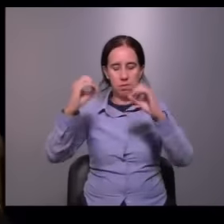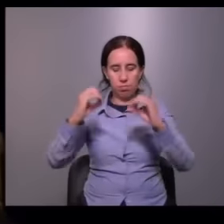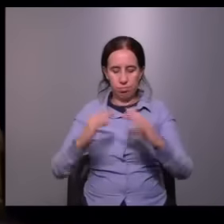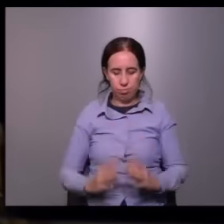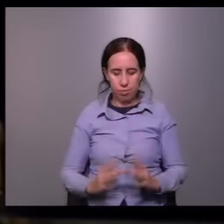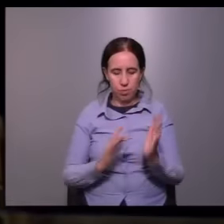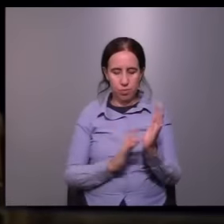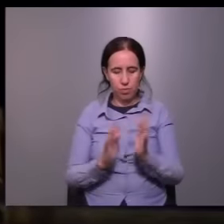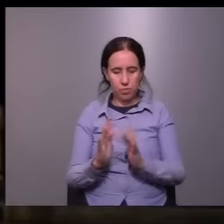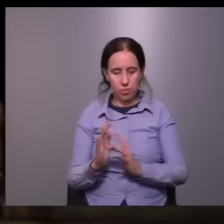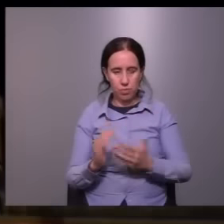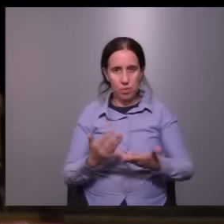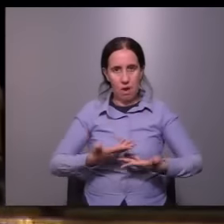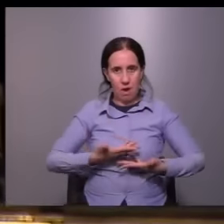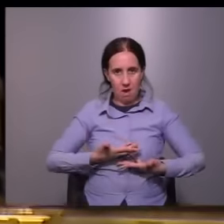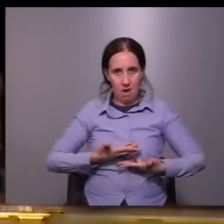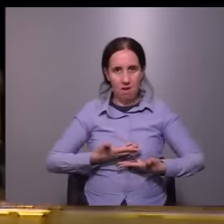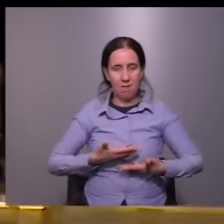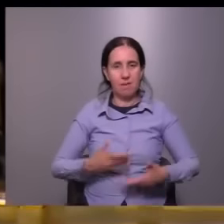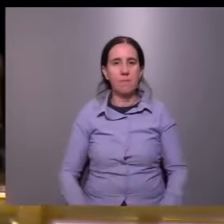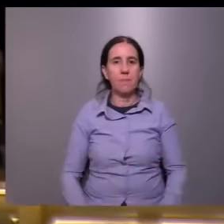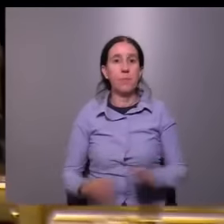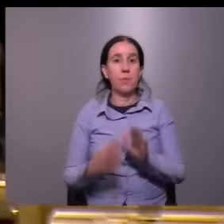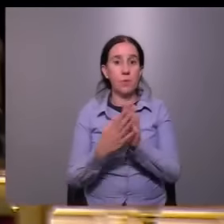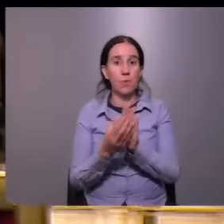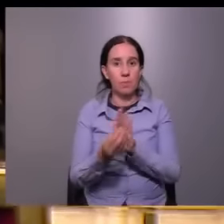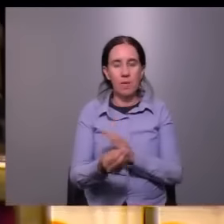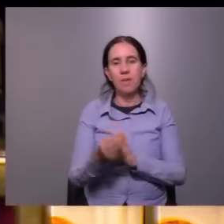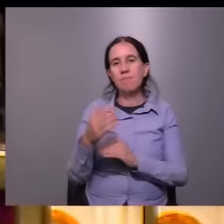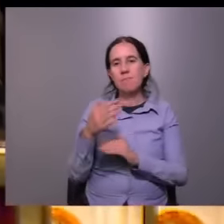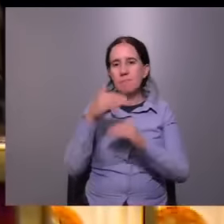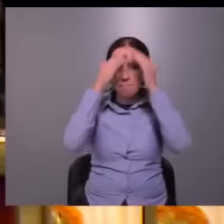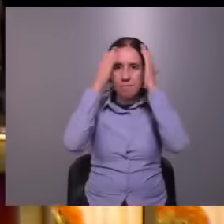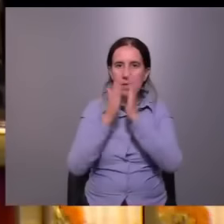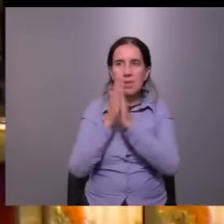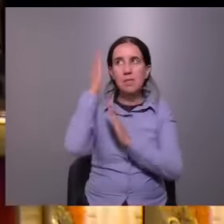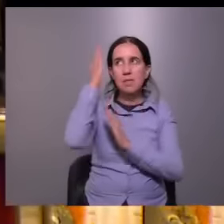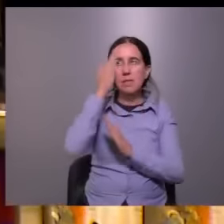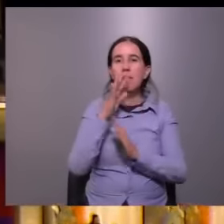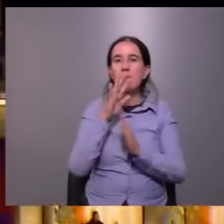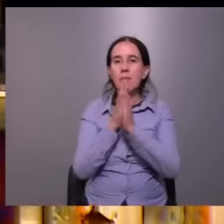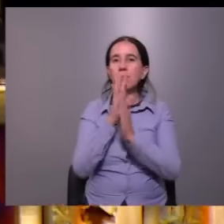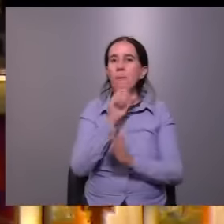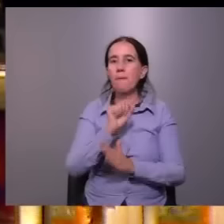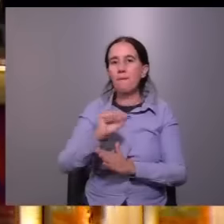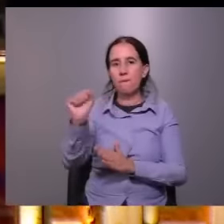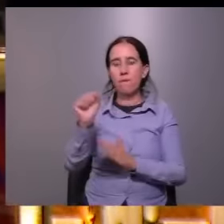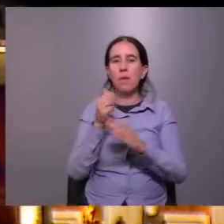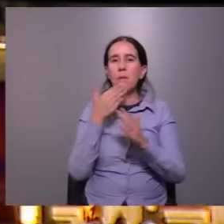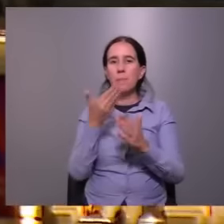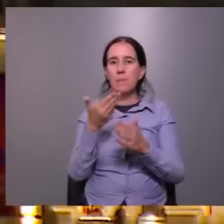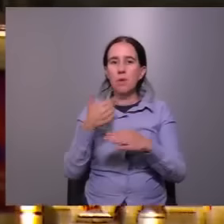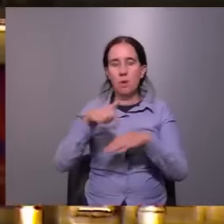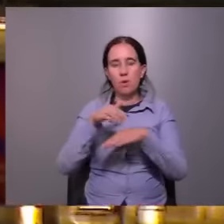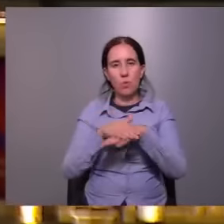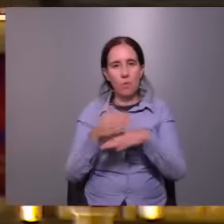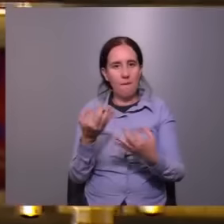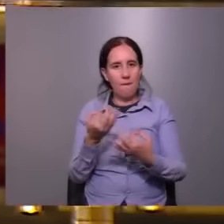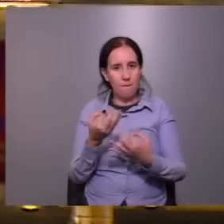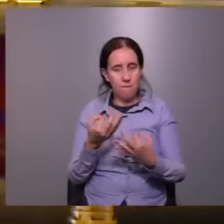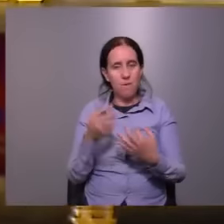llena eres de gracia, el Señor es contigo. Bendita tú eres entre todas las mujeres, y bendito es el fruto de tu